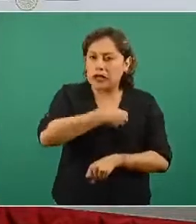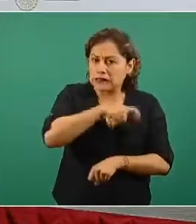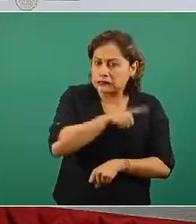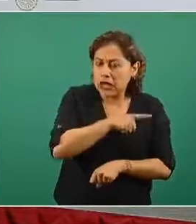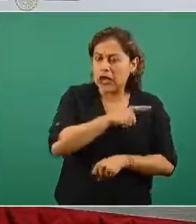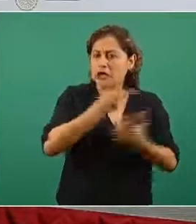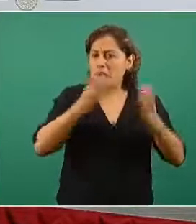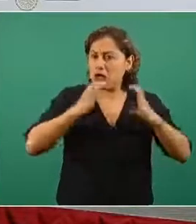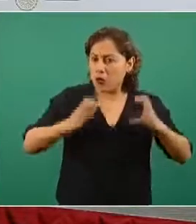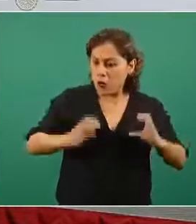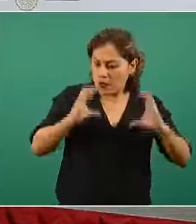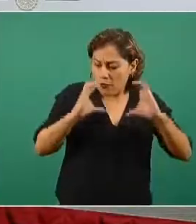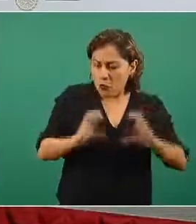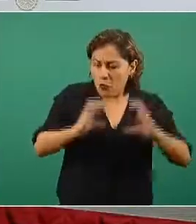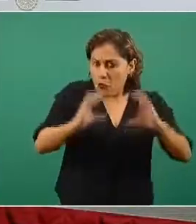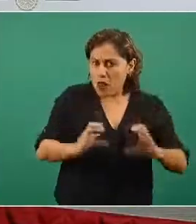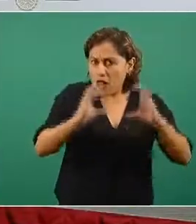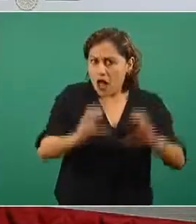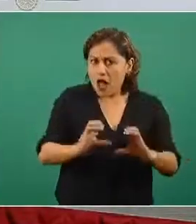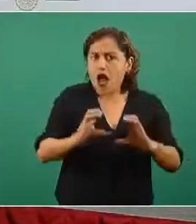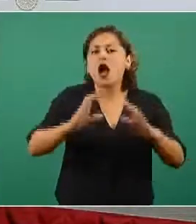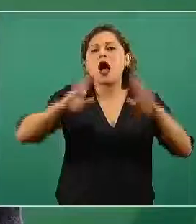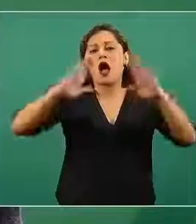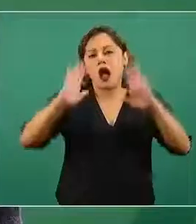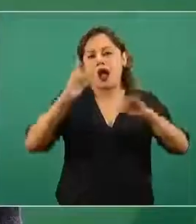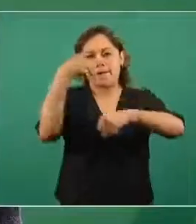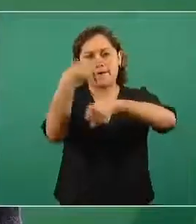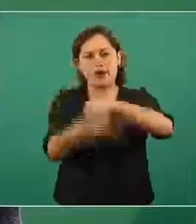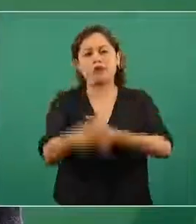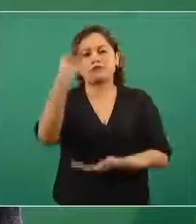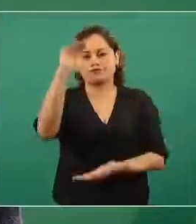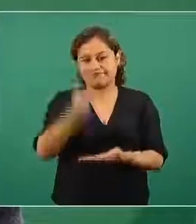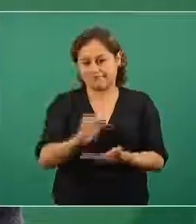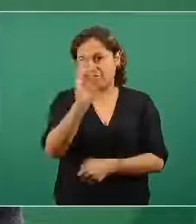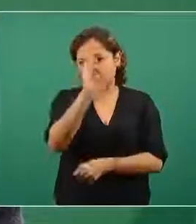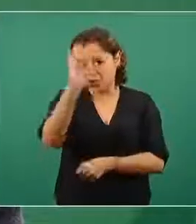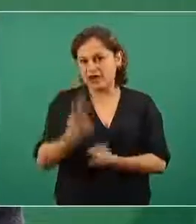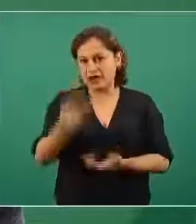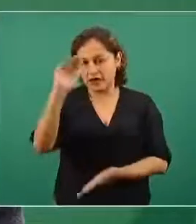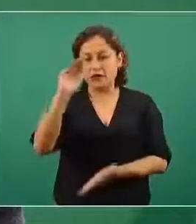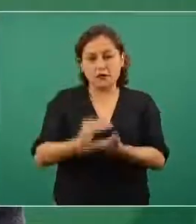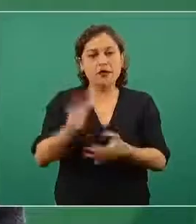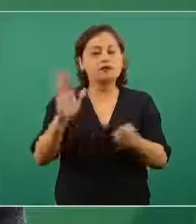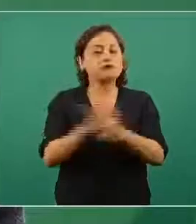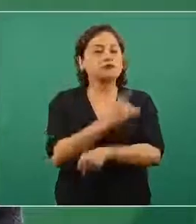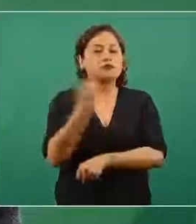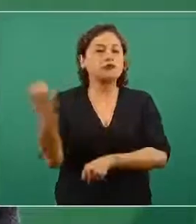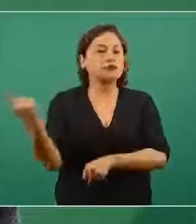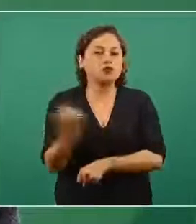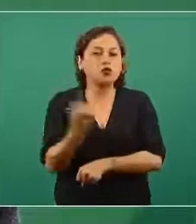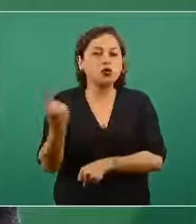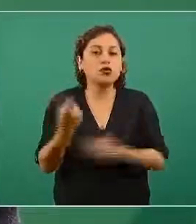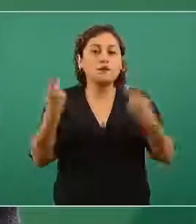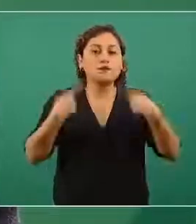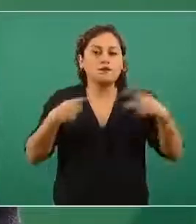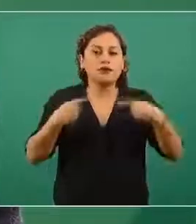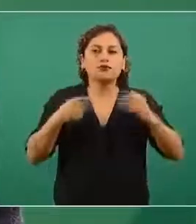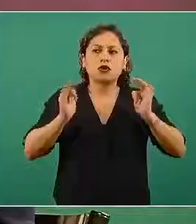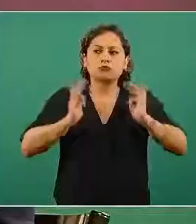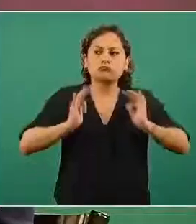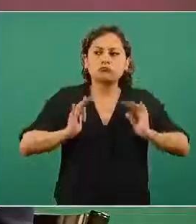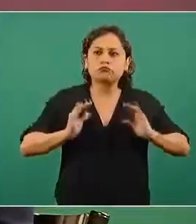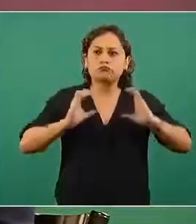de la enfermedad como tal, entonces el riesgo disminuye, porque entonces no se tiene la condición que en su